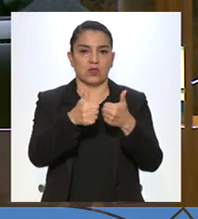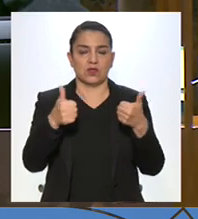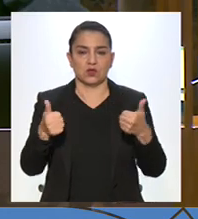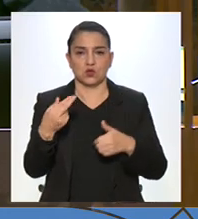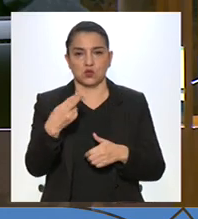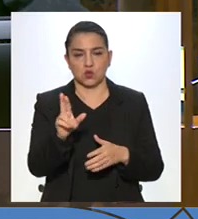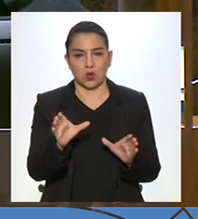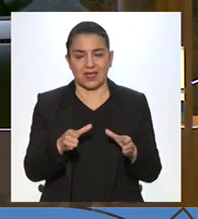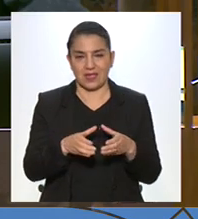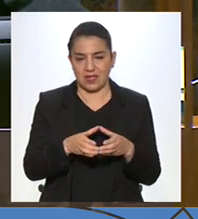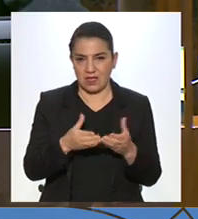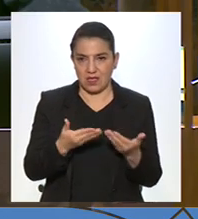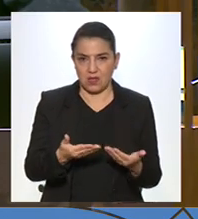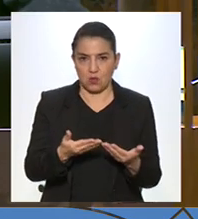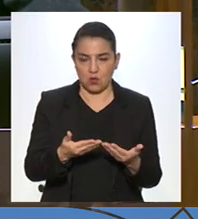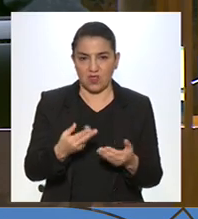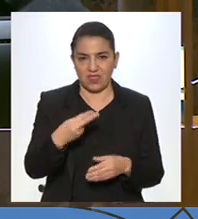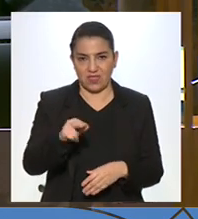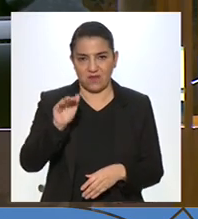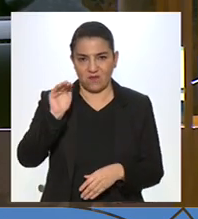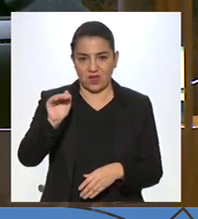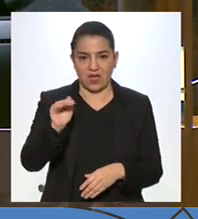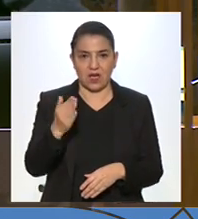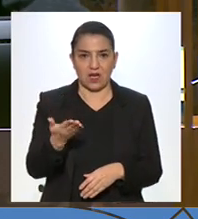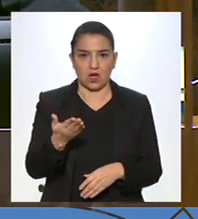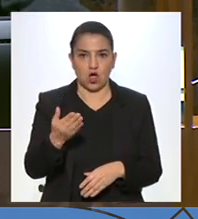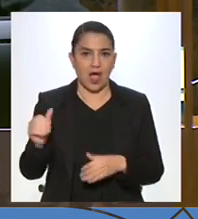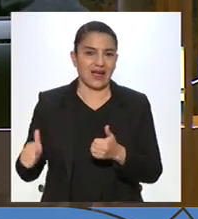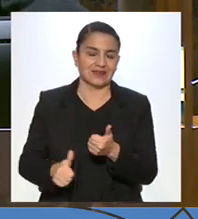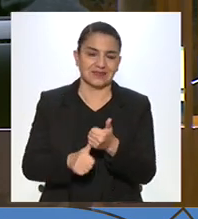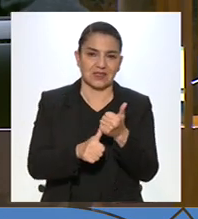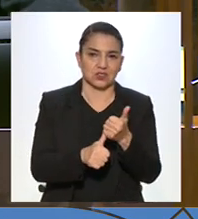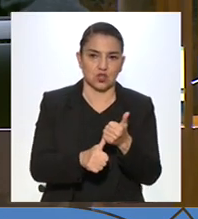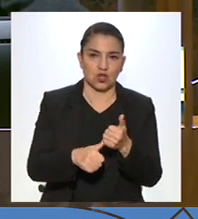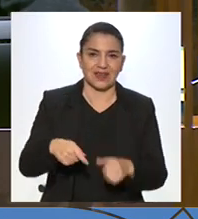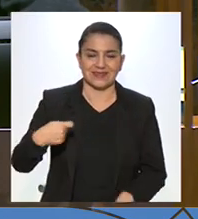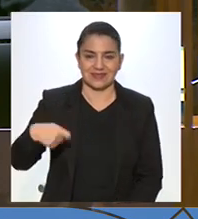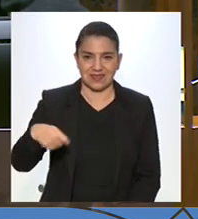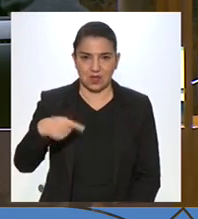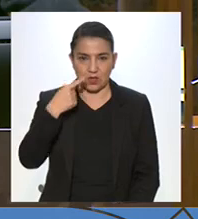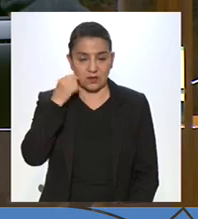equipos del banco, a los asesores, a los senadores y